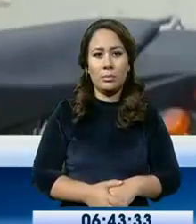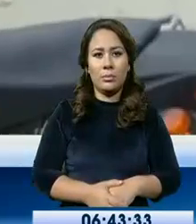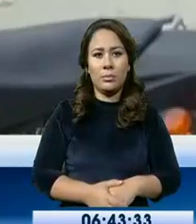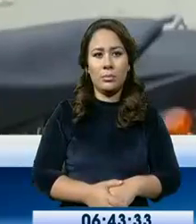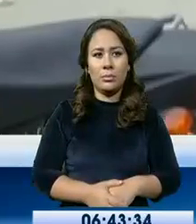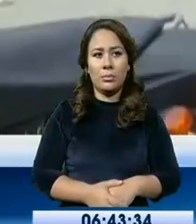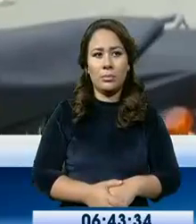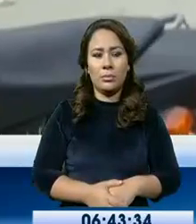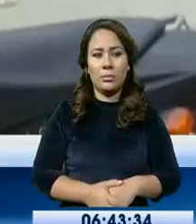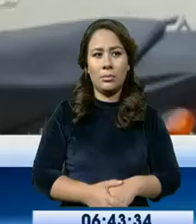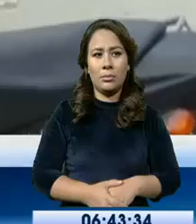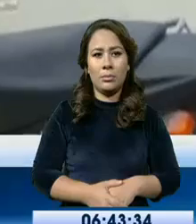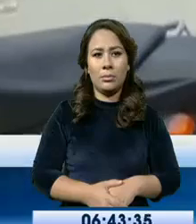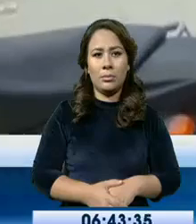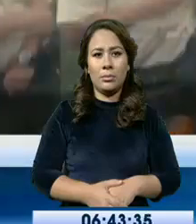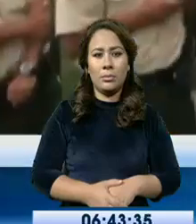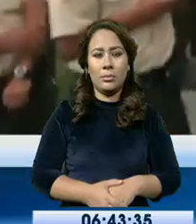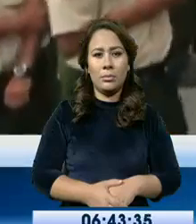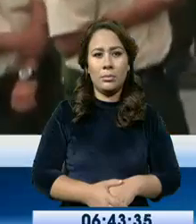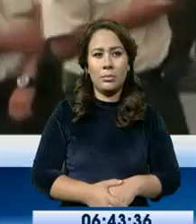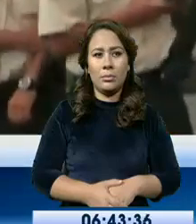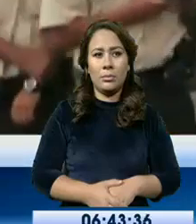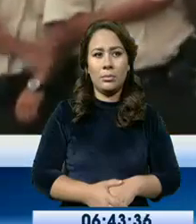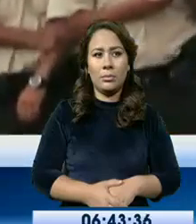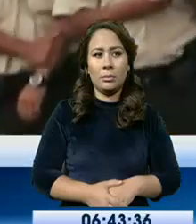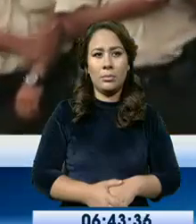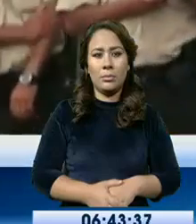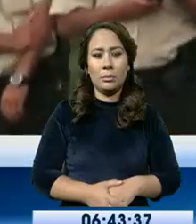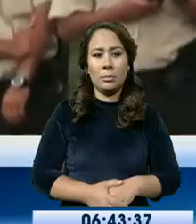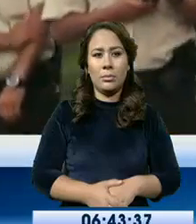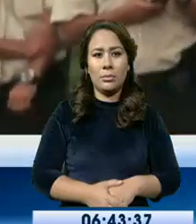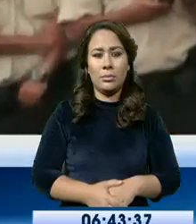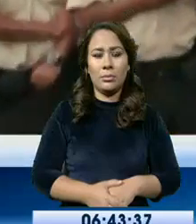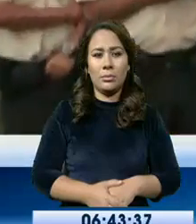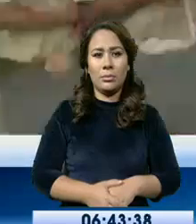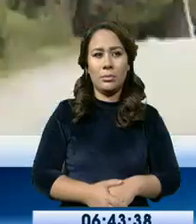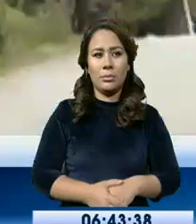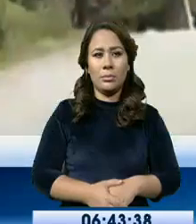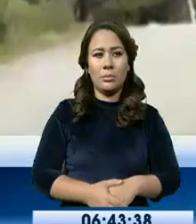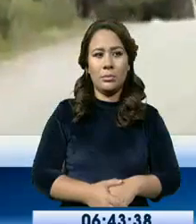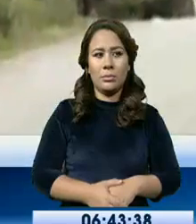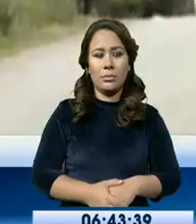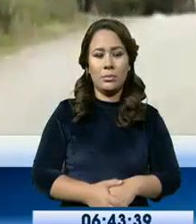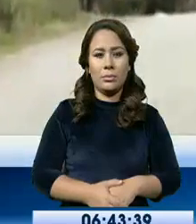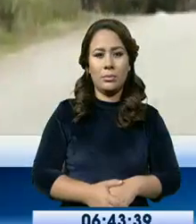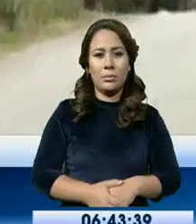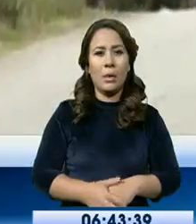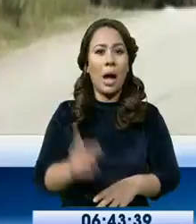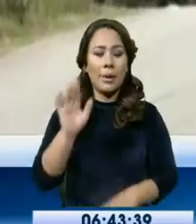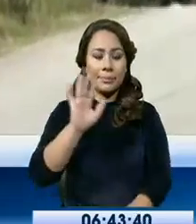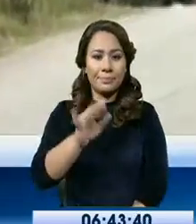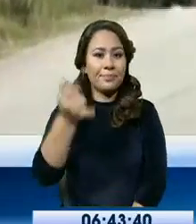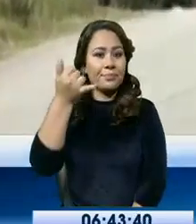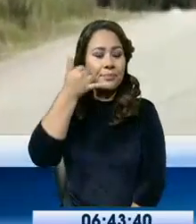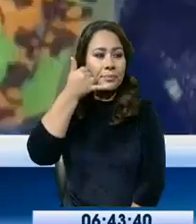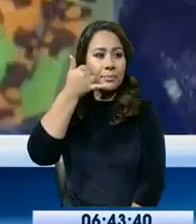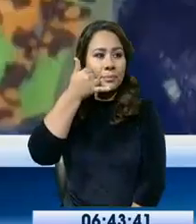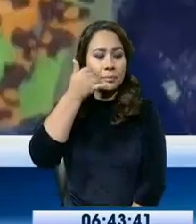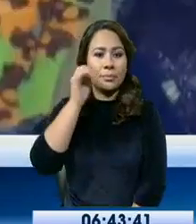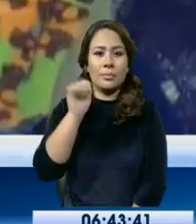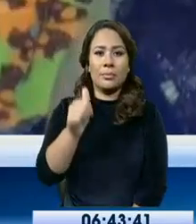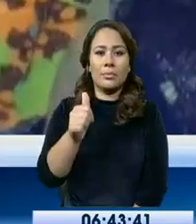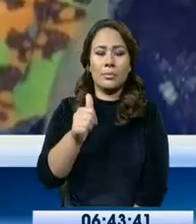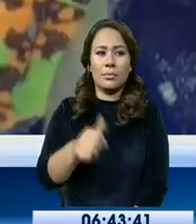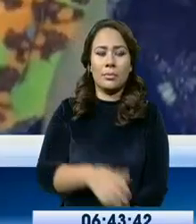Marcela, ¿me escuchas, por favor? Sí, buenos días. A ver, ¿me escuchas, Marcela? Sí, la escucho, Luisa.